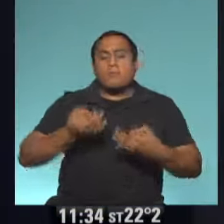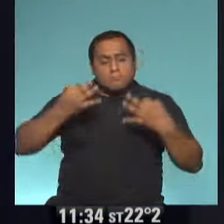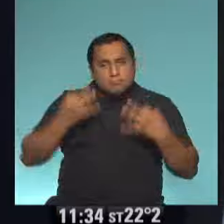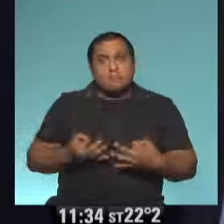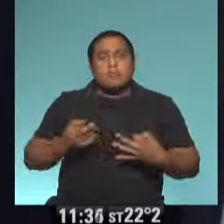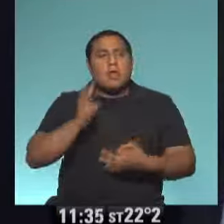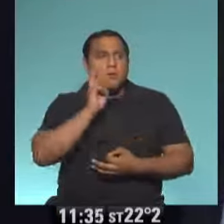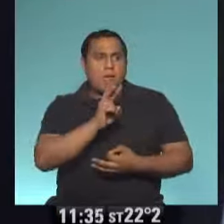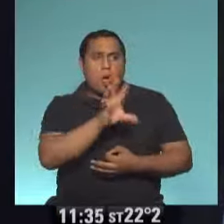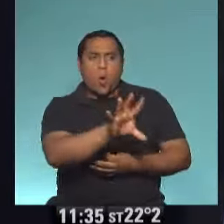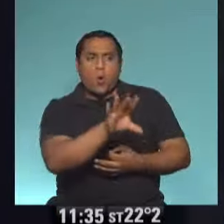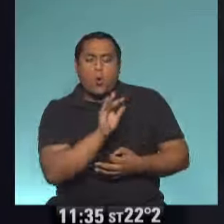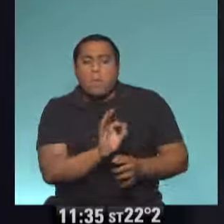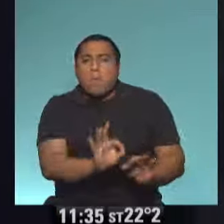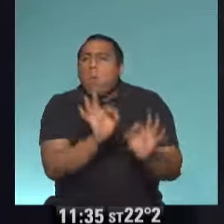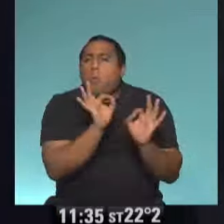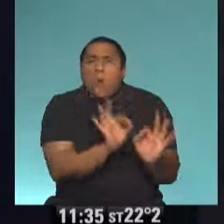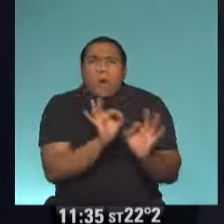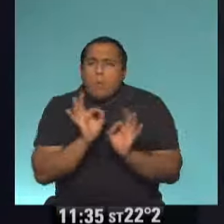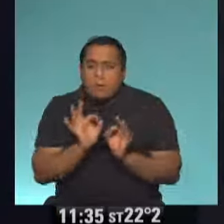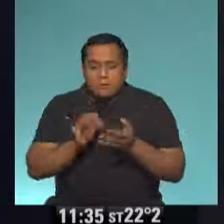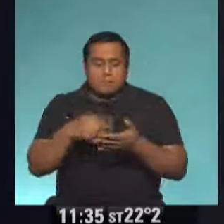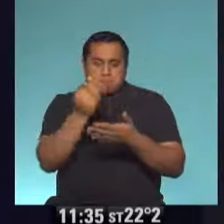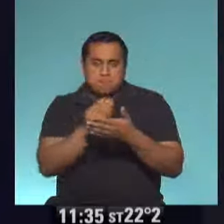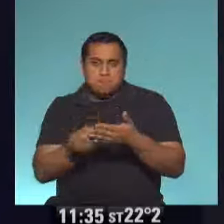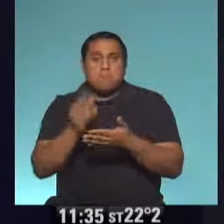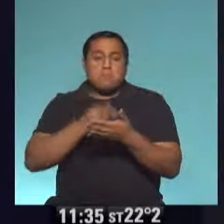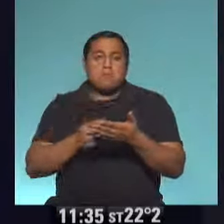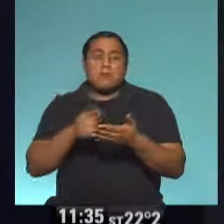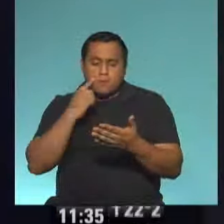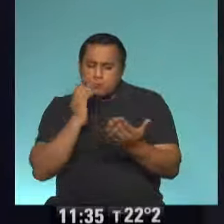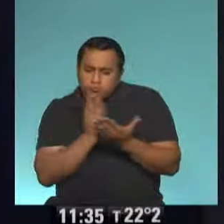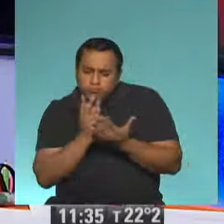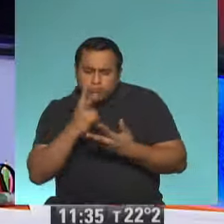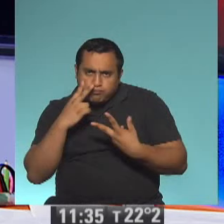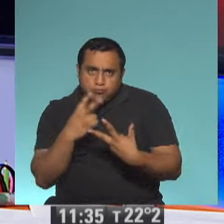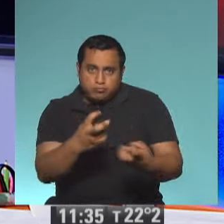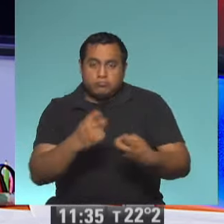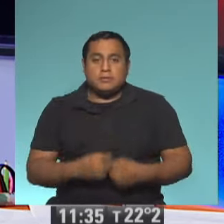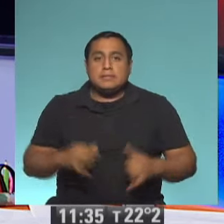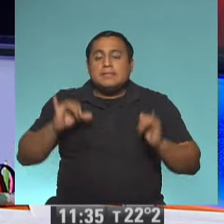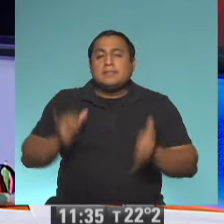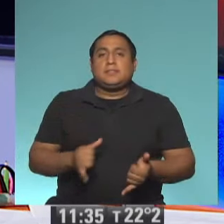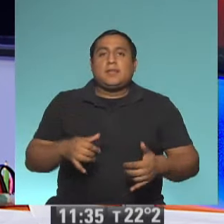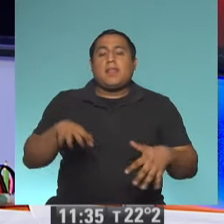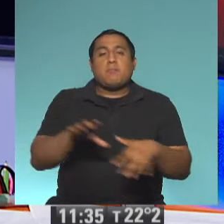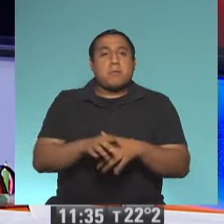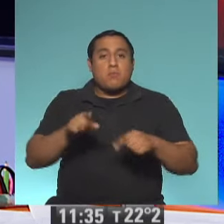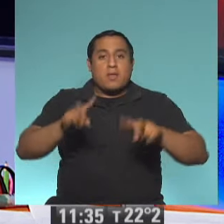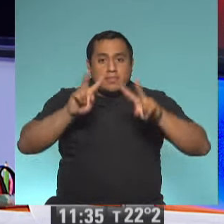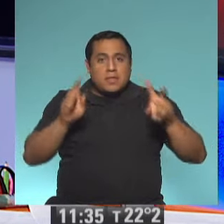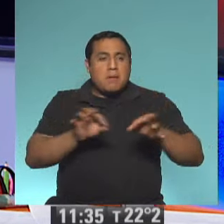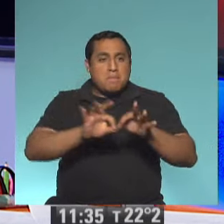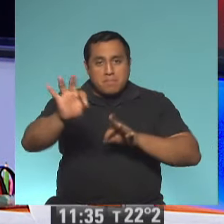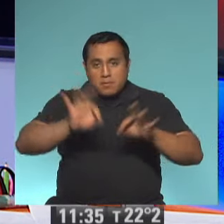que veían, bien parecido a lo que se observaba para poder estudiarlo. Y así después tiene relación con las medidas que tanto estamos viendo,